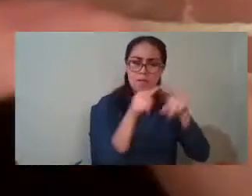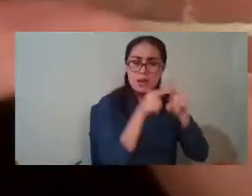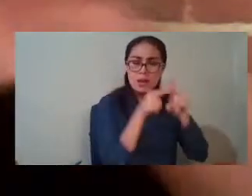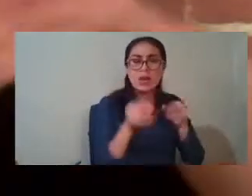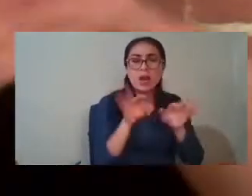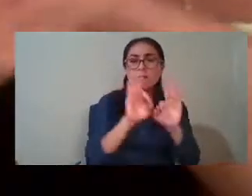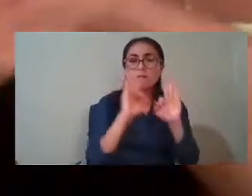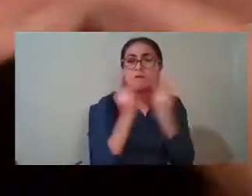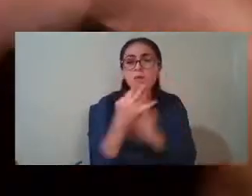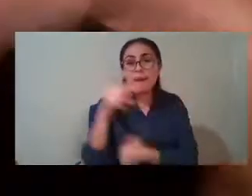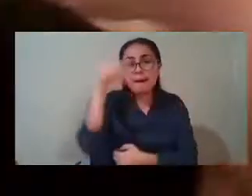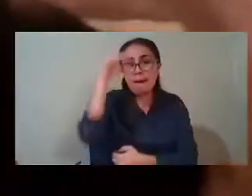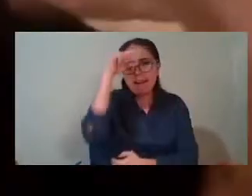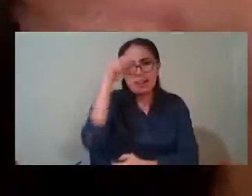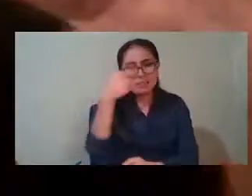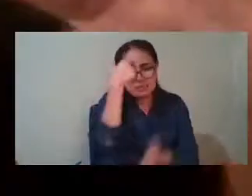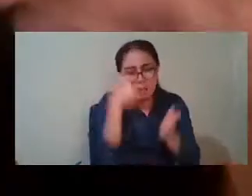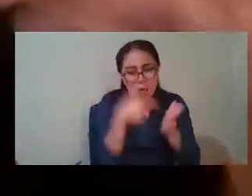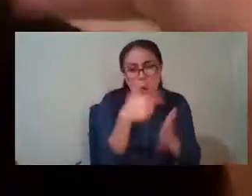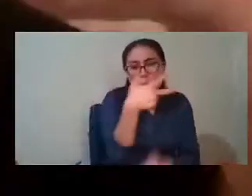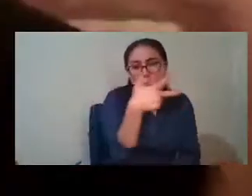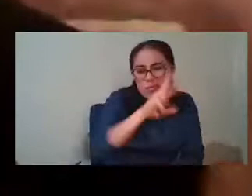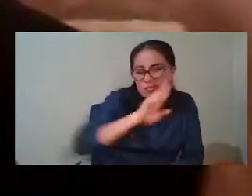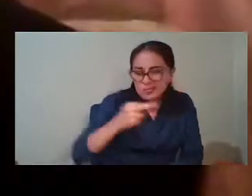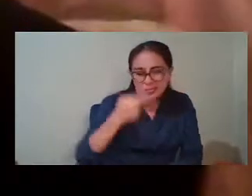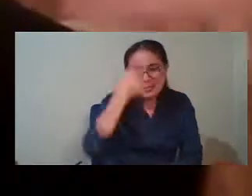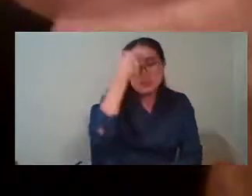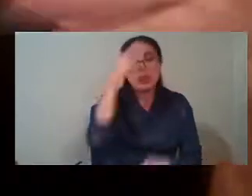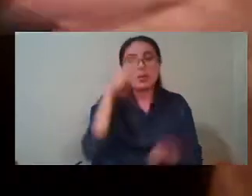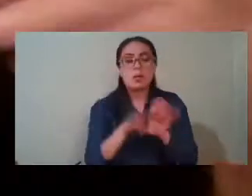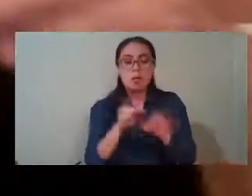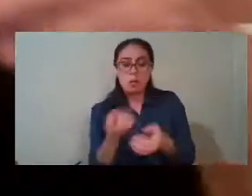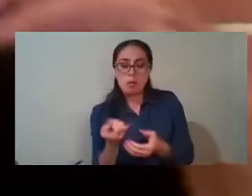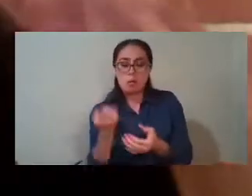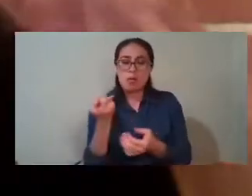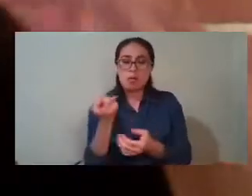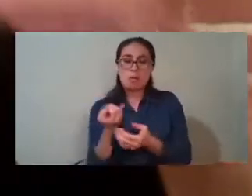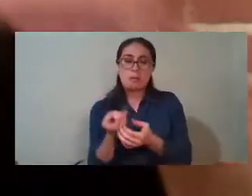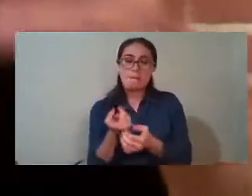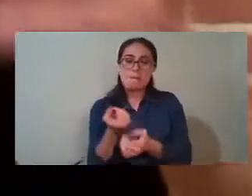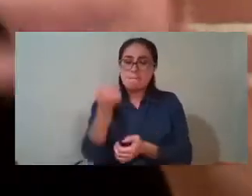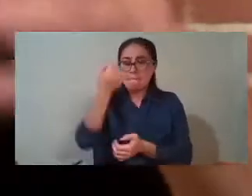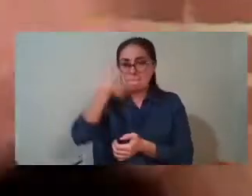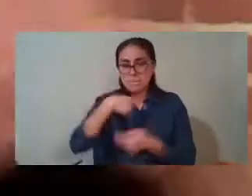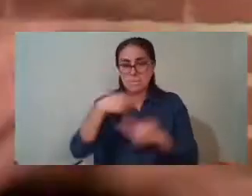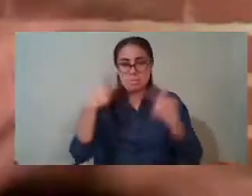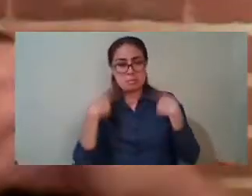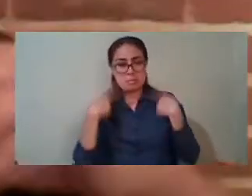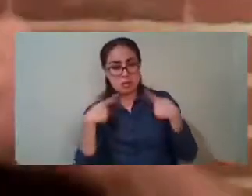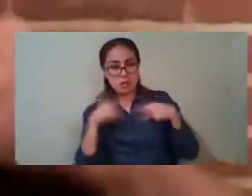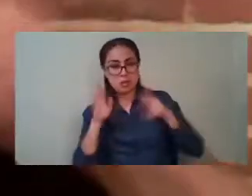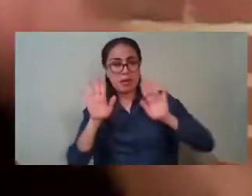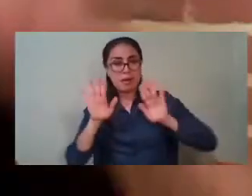son, de lo que me acuerdo, intrapersonal, extrapersonal, espacial,